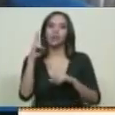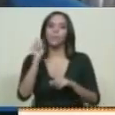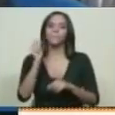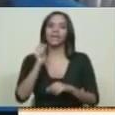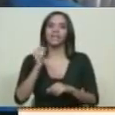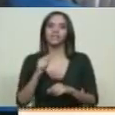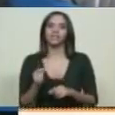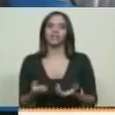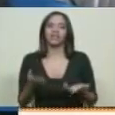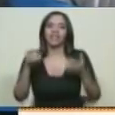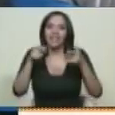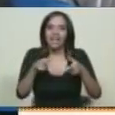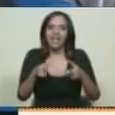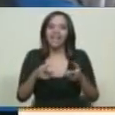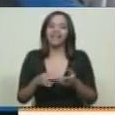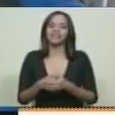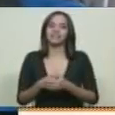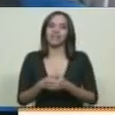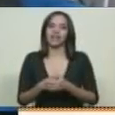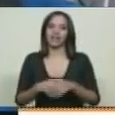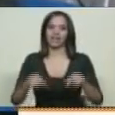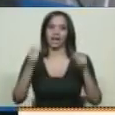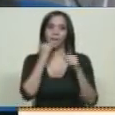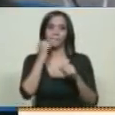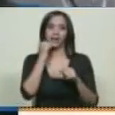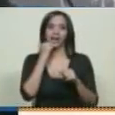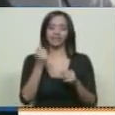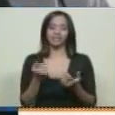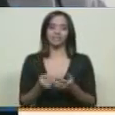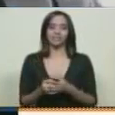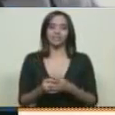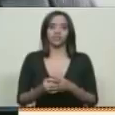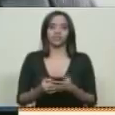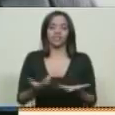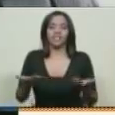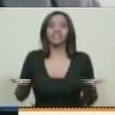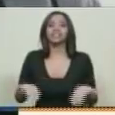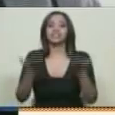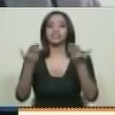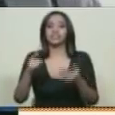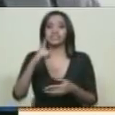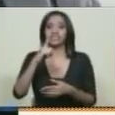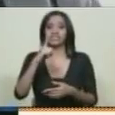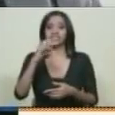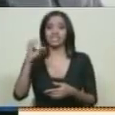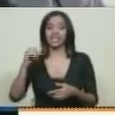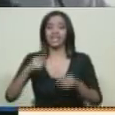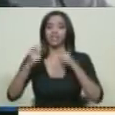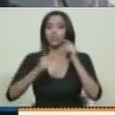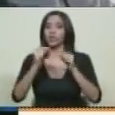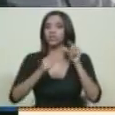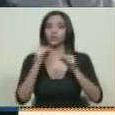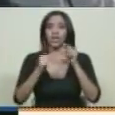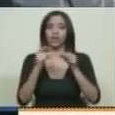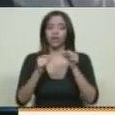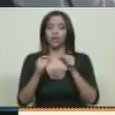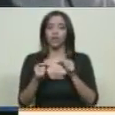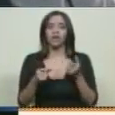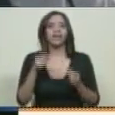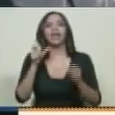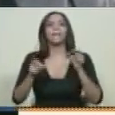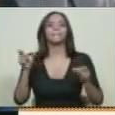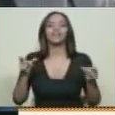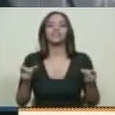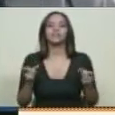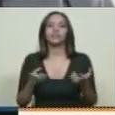Cese de esta campaña, cese de esta hostilidad, y que los 100 tuiteros los entes, los actores que están siendo financiados,